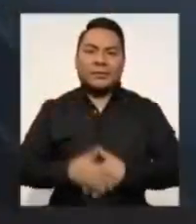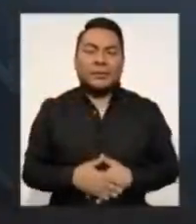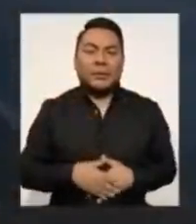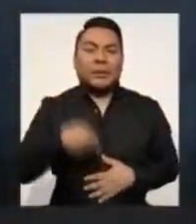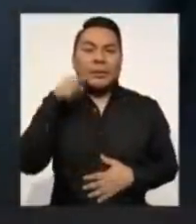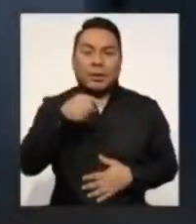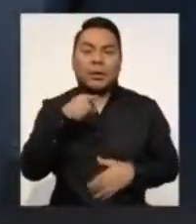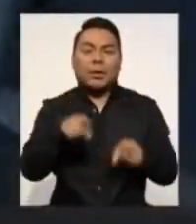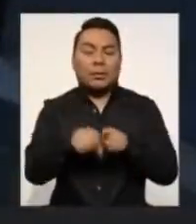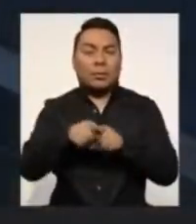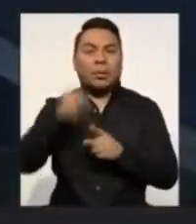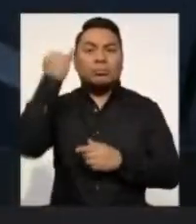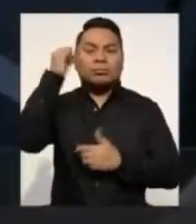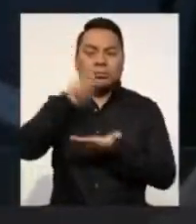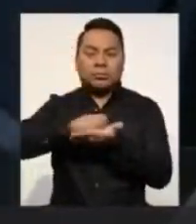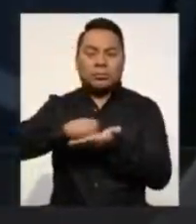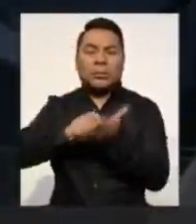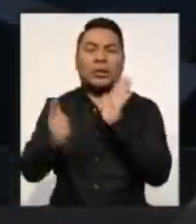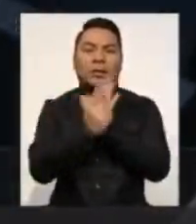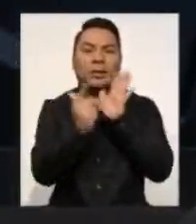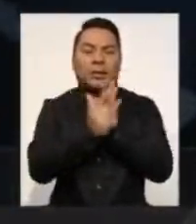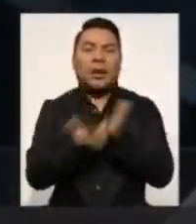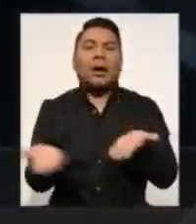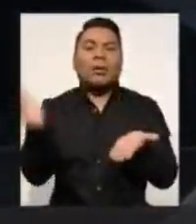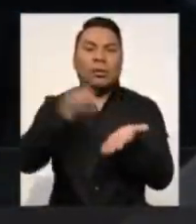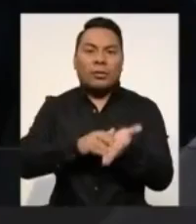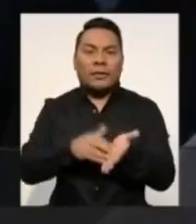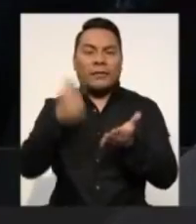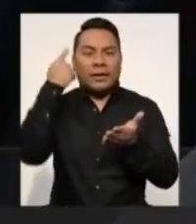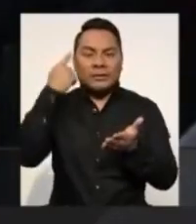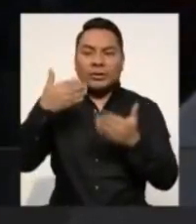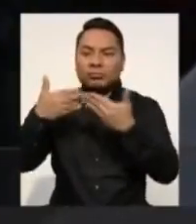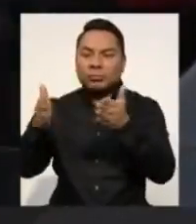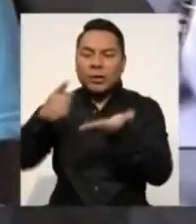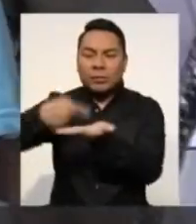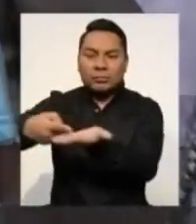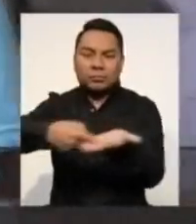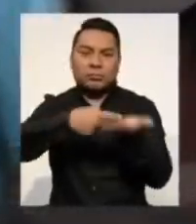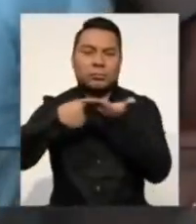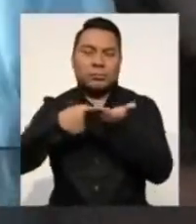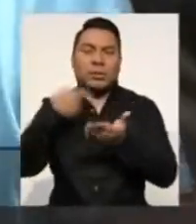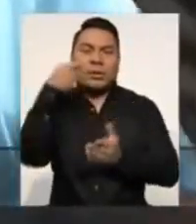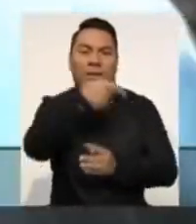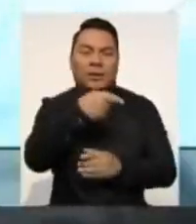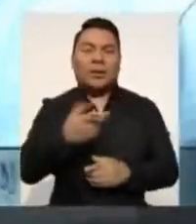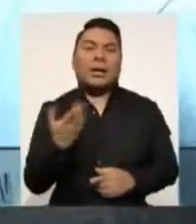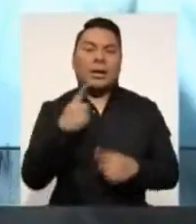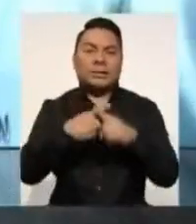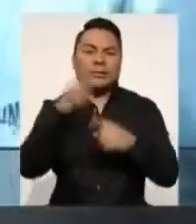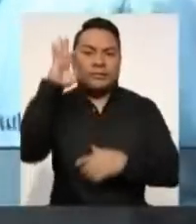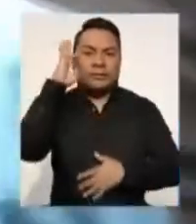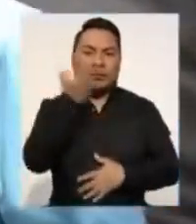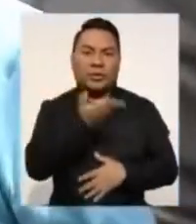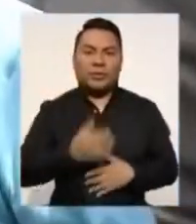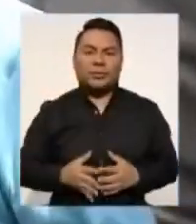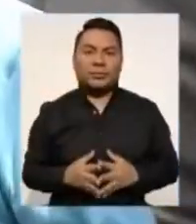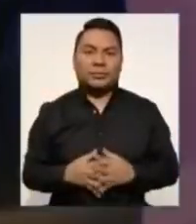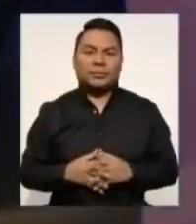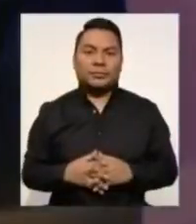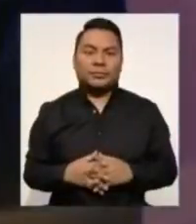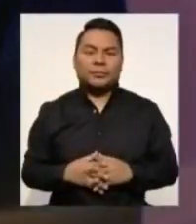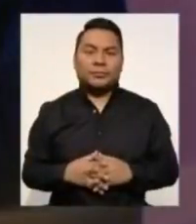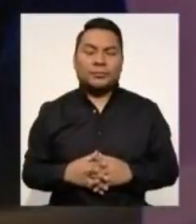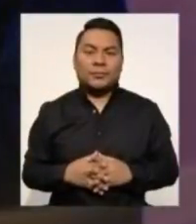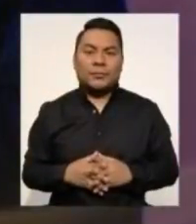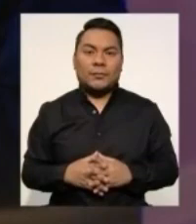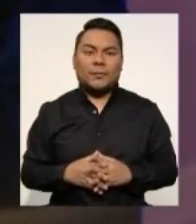de Roberto Vieira abrió nuevamente el debate sobre la situación del exmandatario Alberto Fujimori.